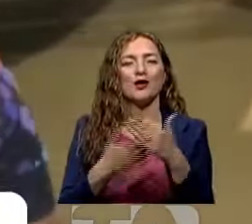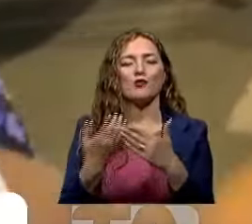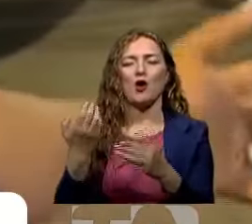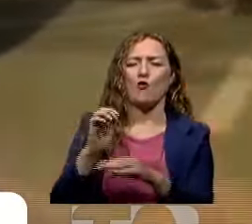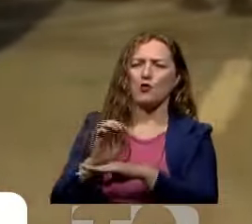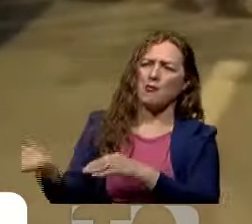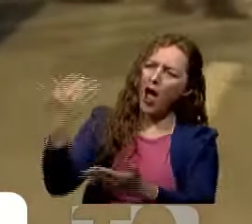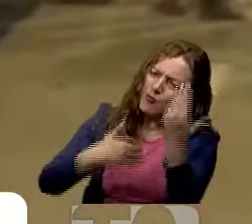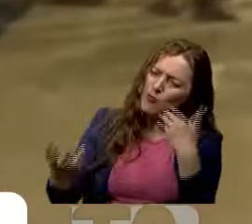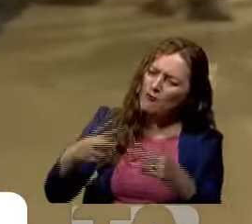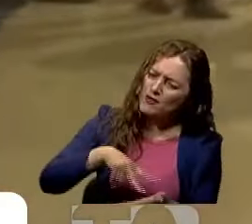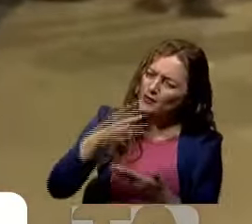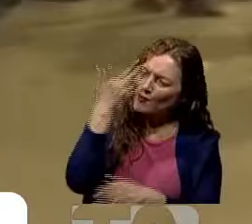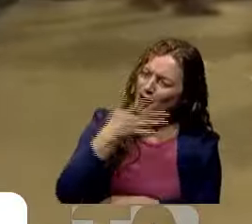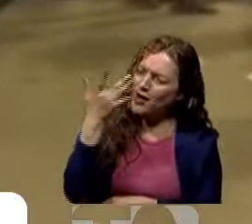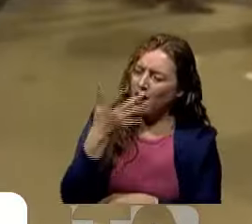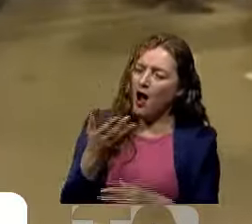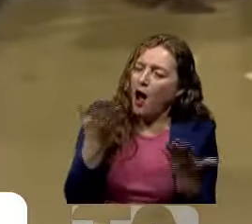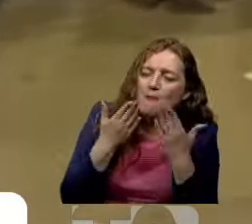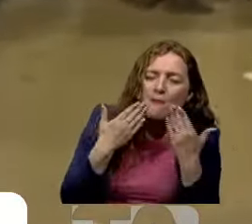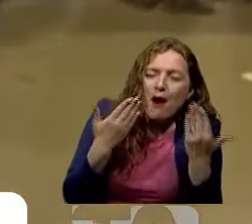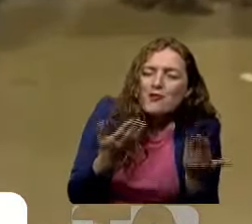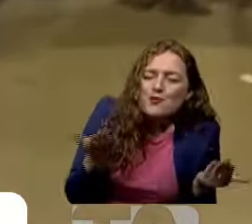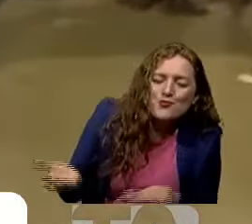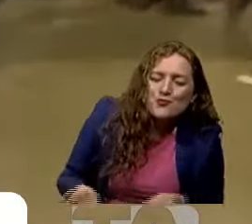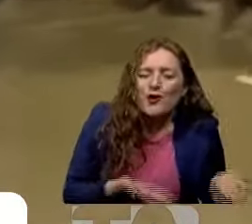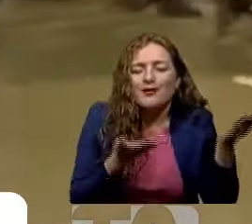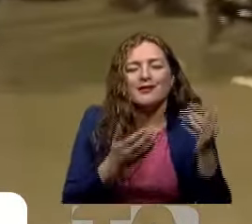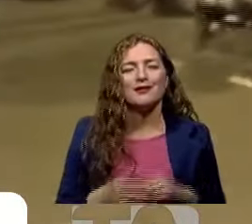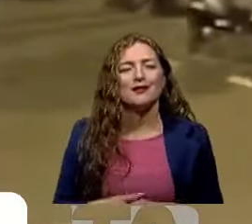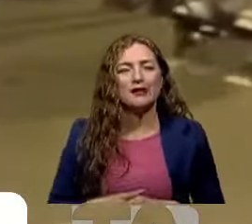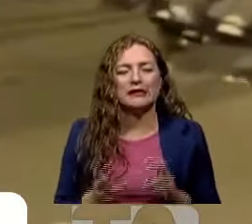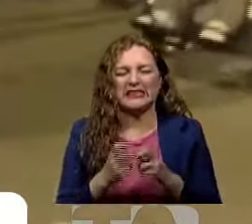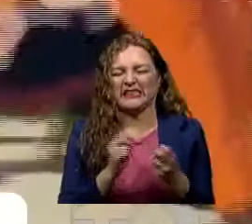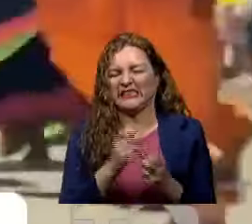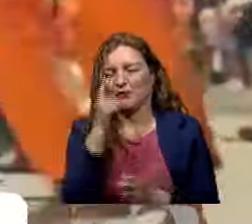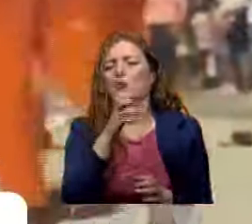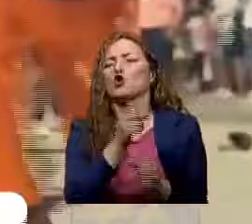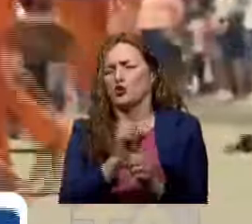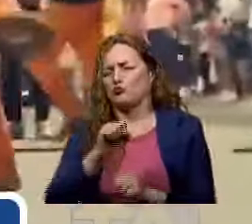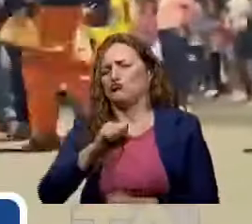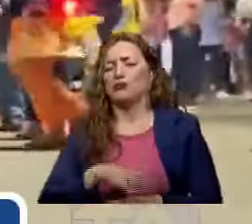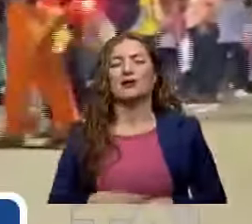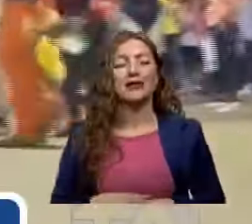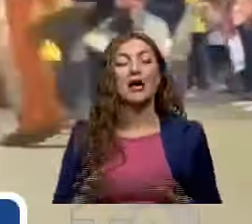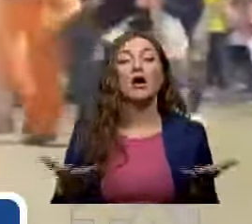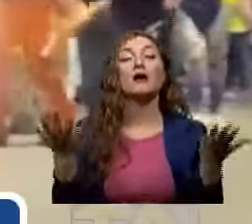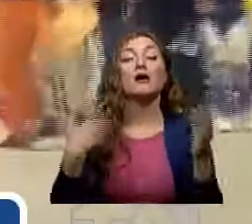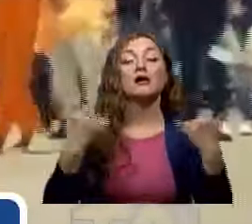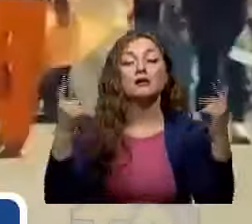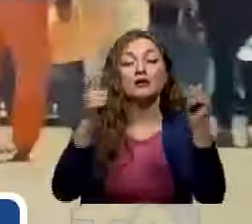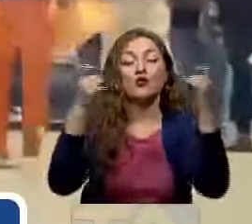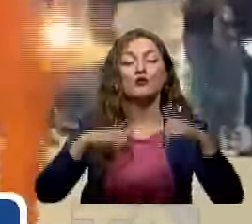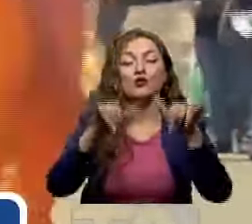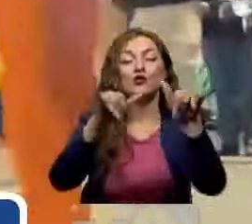Esmeralda vengan, que Esmeralda es cálida y también, a pesar de cada una de las cosas, sí estamos seguros. Se prevé que la celebración continúe